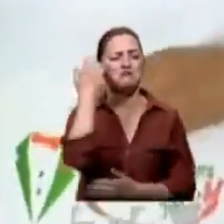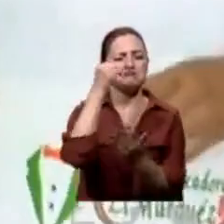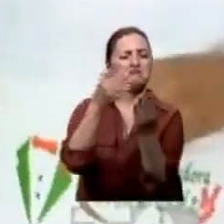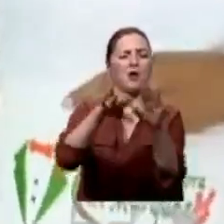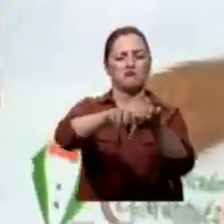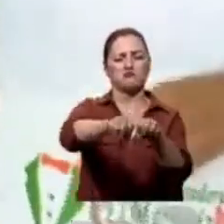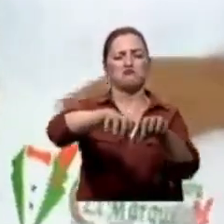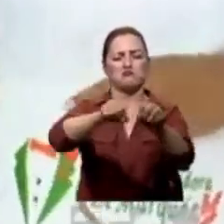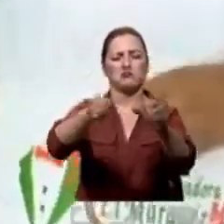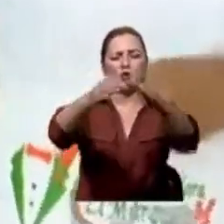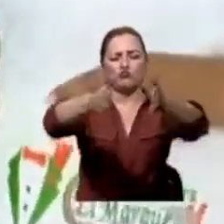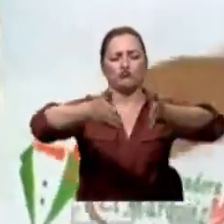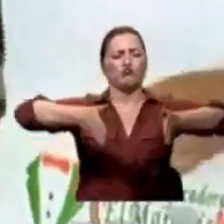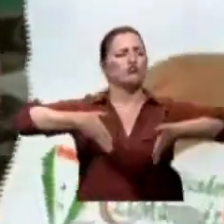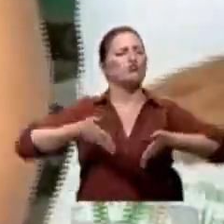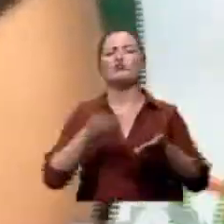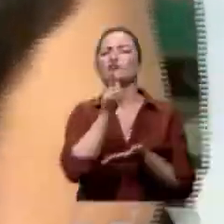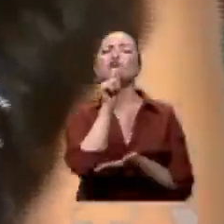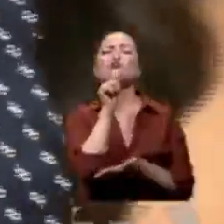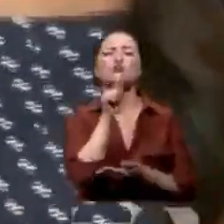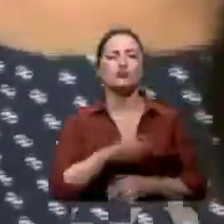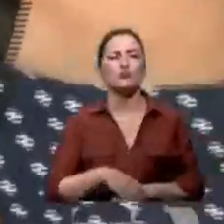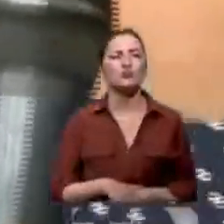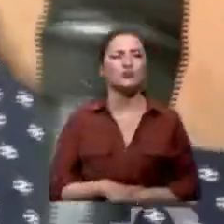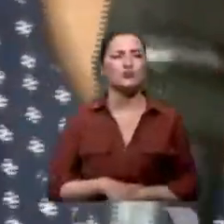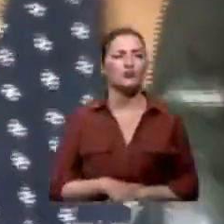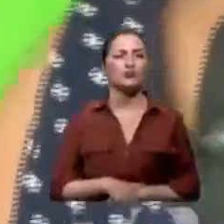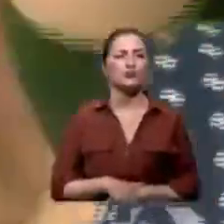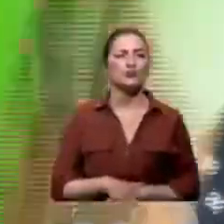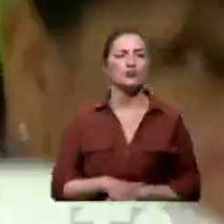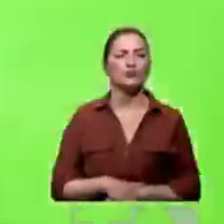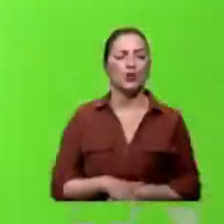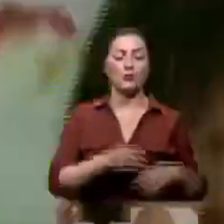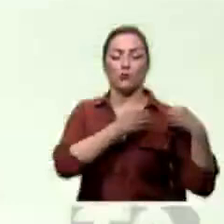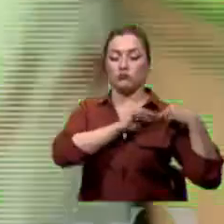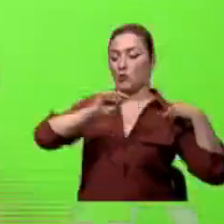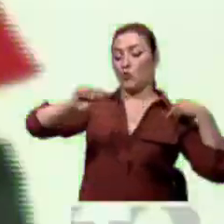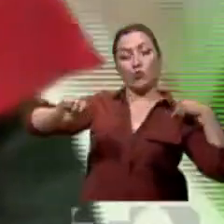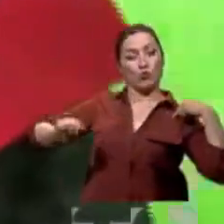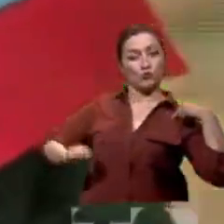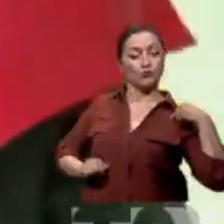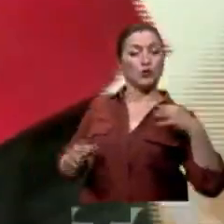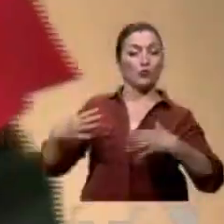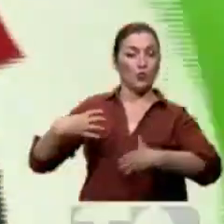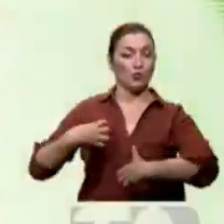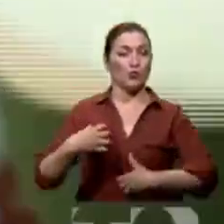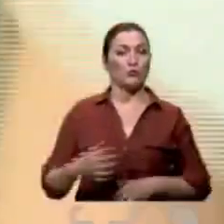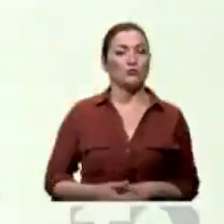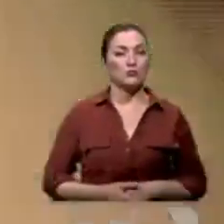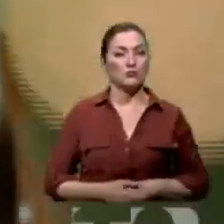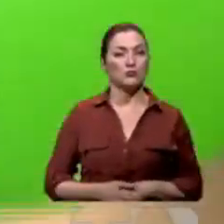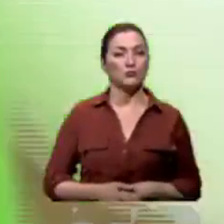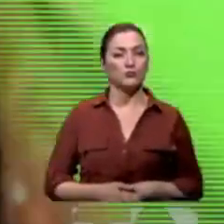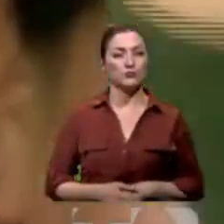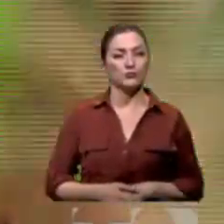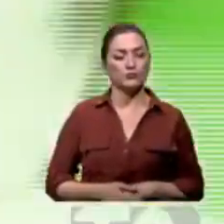en Panificadora El Marqués. Miren, está ahí ya con la banda presidencial. Por acá incluso tiene el logo, ¿ah?